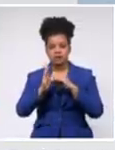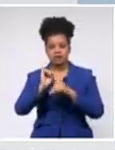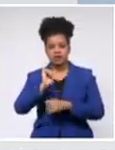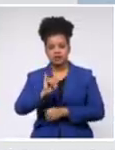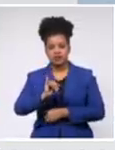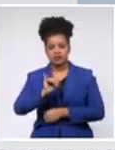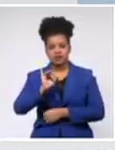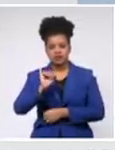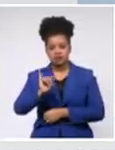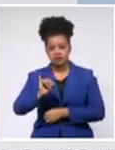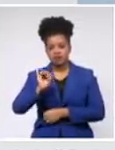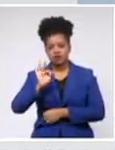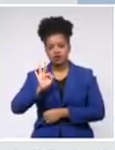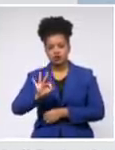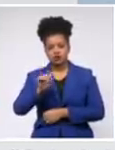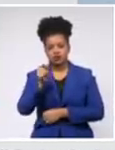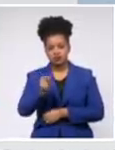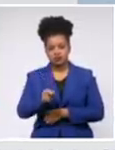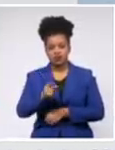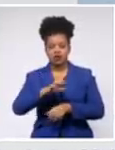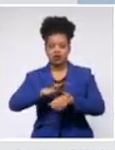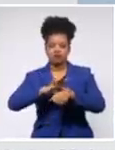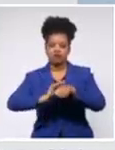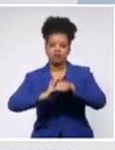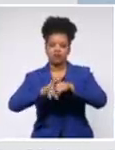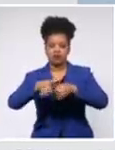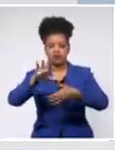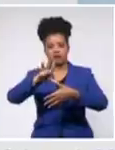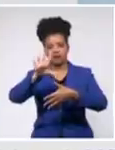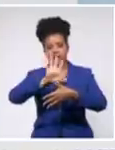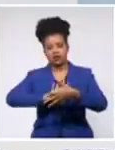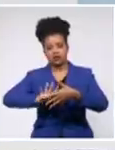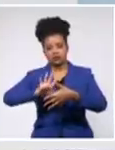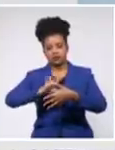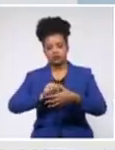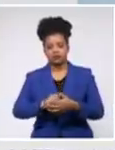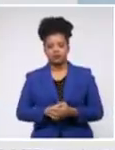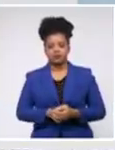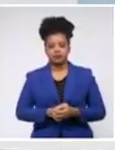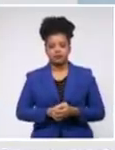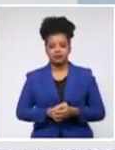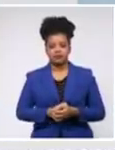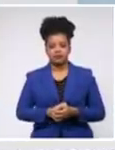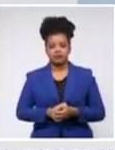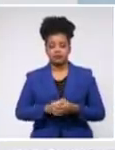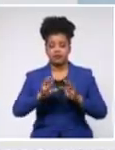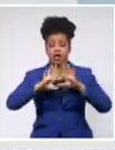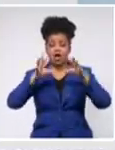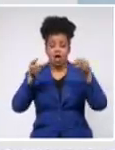131.668 personas con la COVID-19 y eso hace un acumulado de